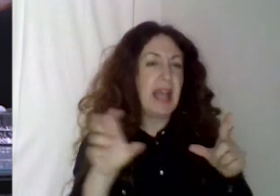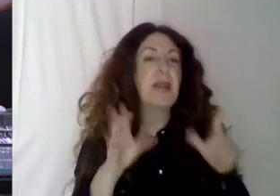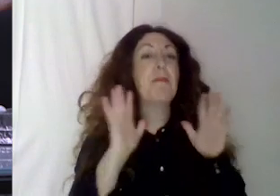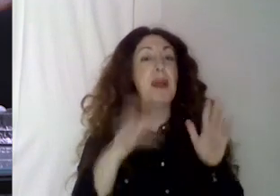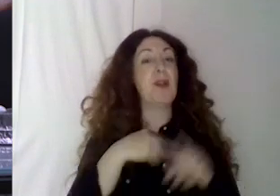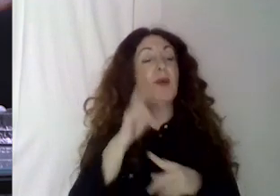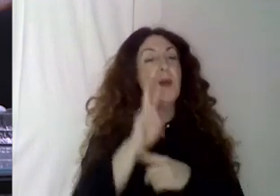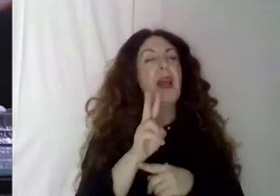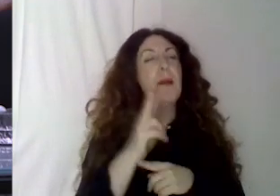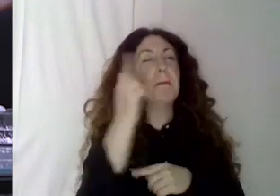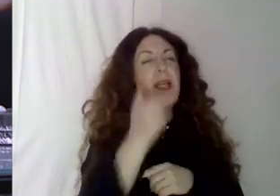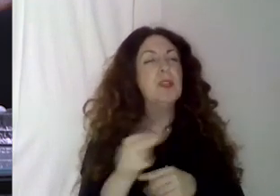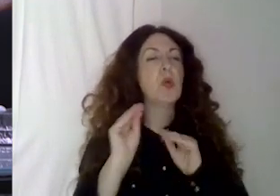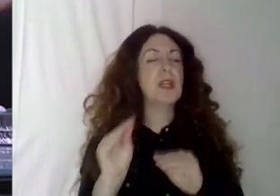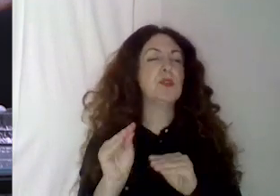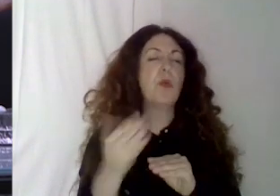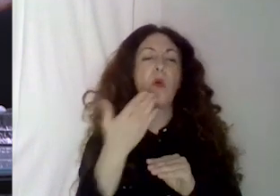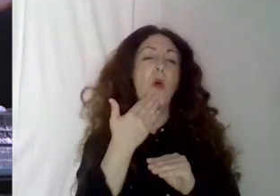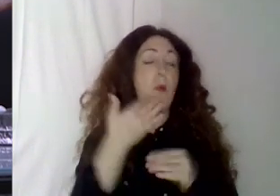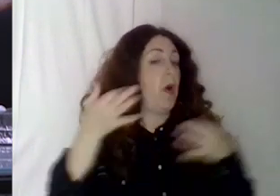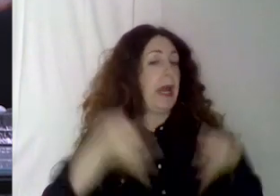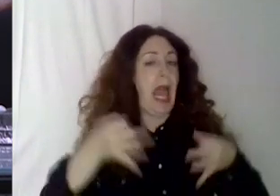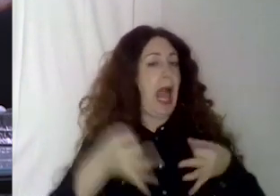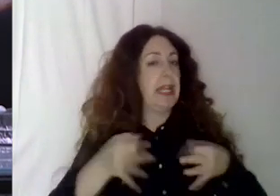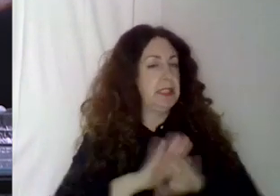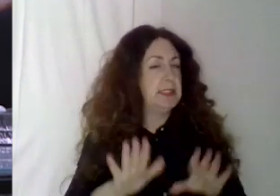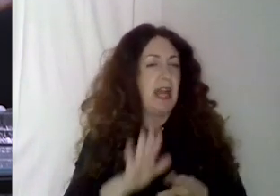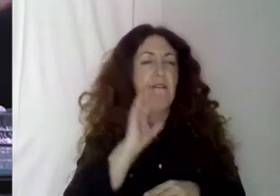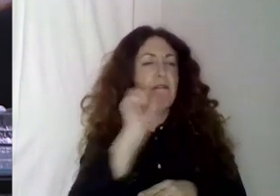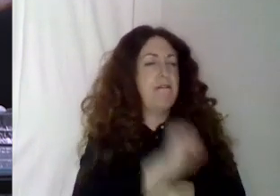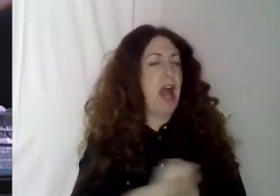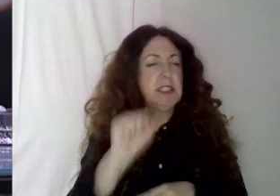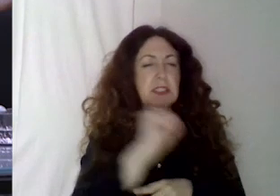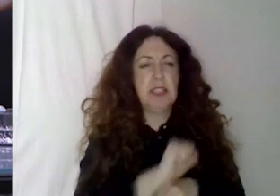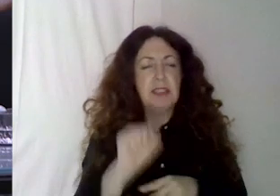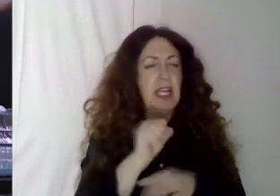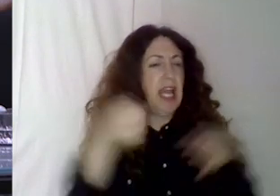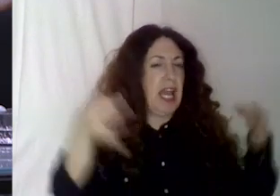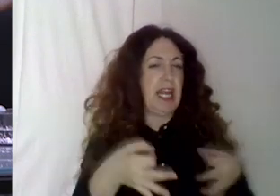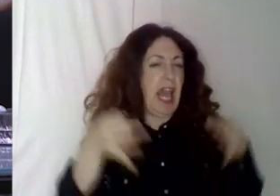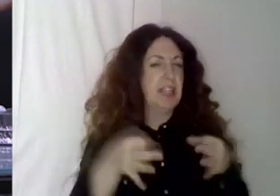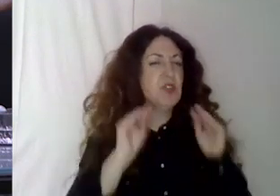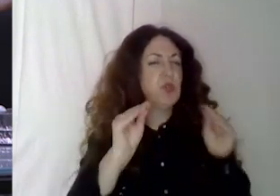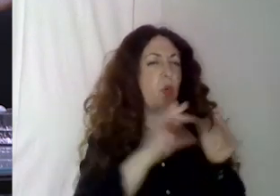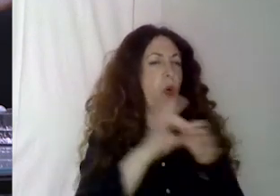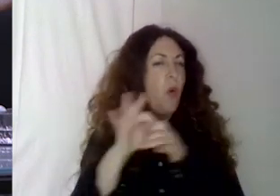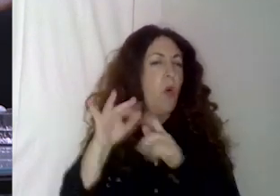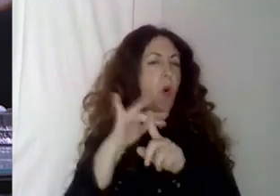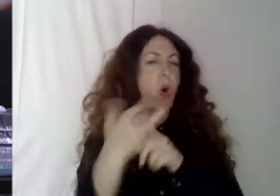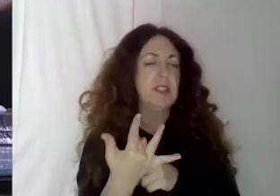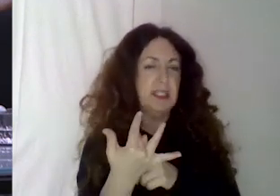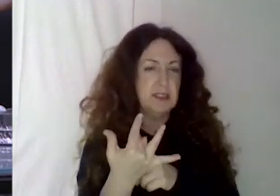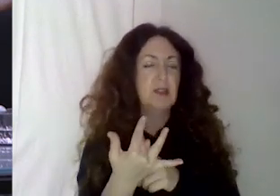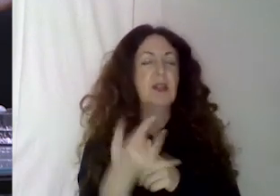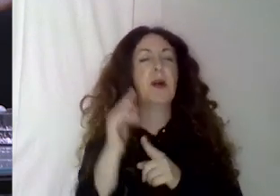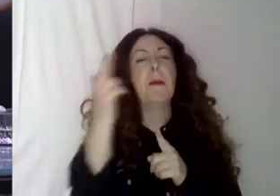air du temps al cual tú te referías, o porque realmente Caravaggio quiere pintar así, ve el mundo así, pero no por sus refriegas y reyertas, o